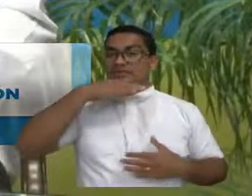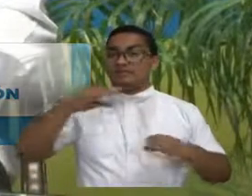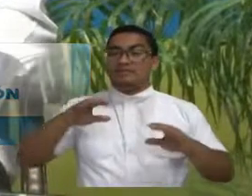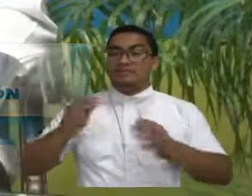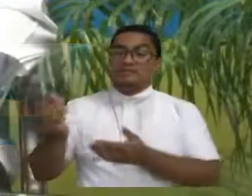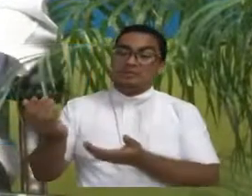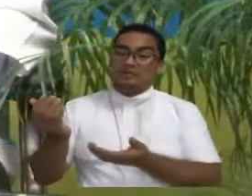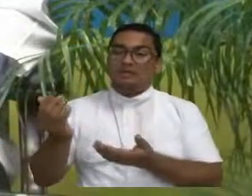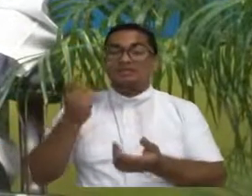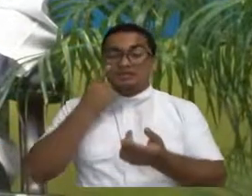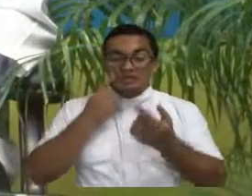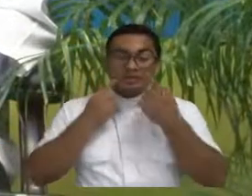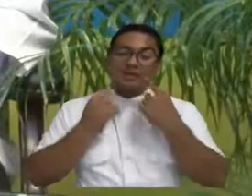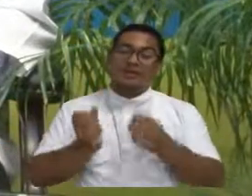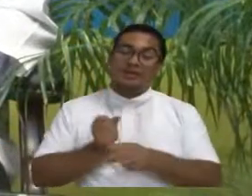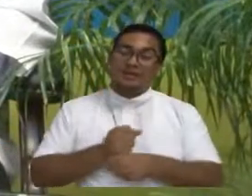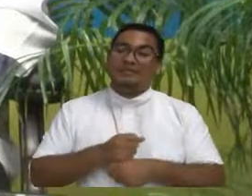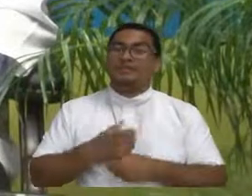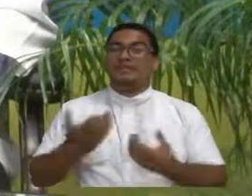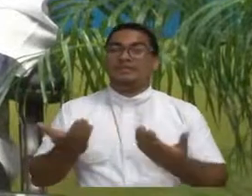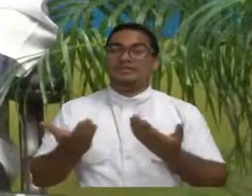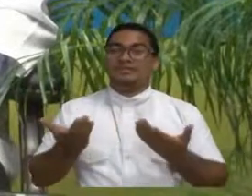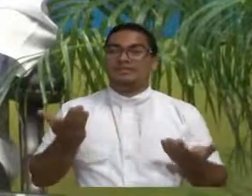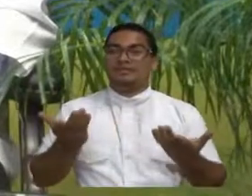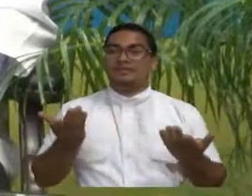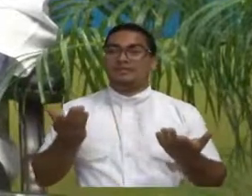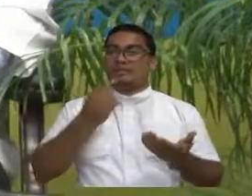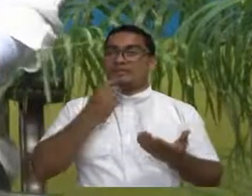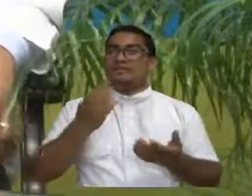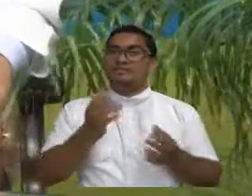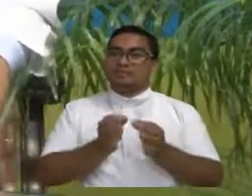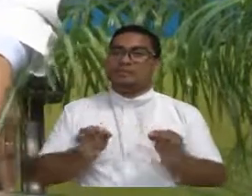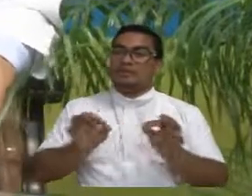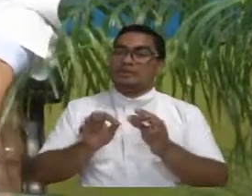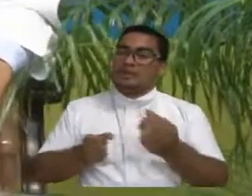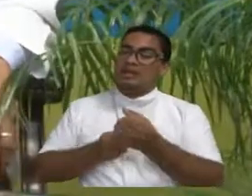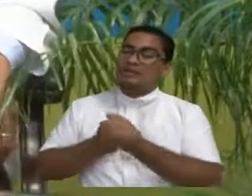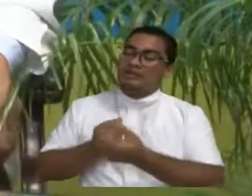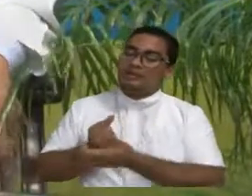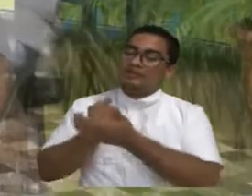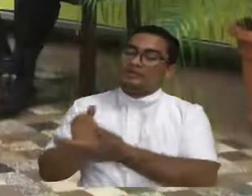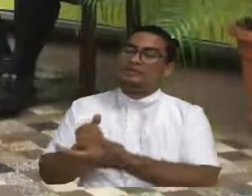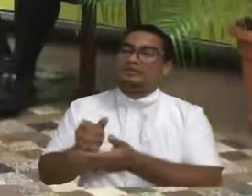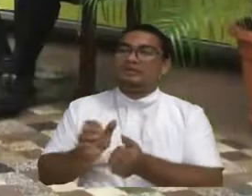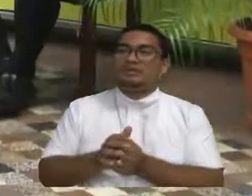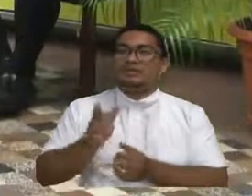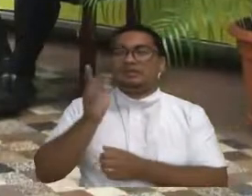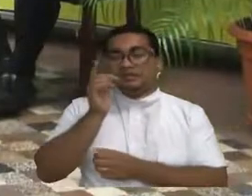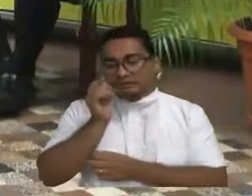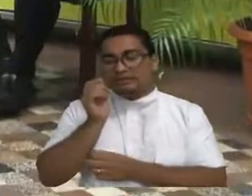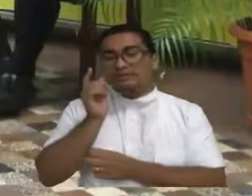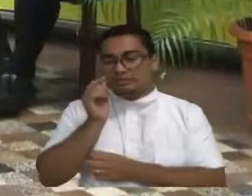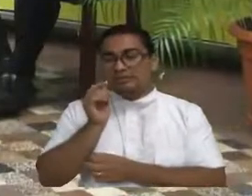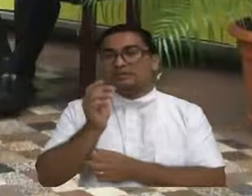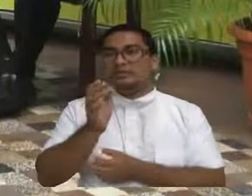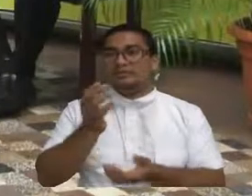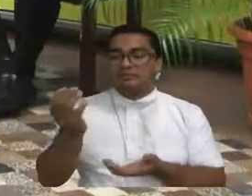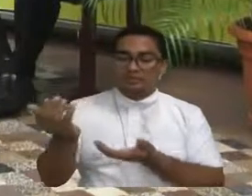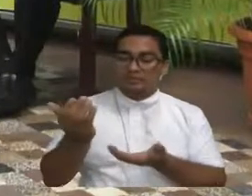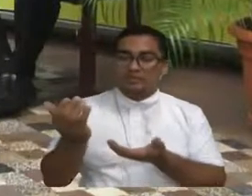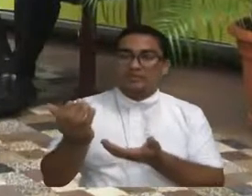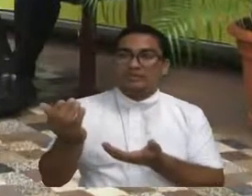bebé recién nacido. Claro. Entonces el apoyo. Precisamente el sueño, o sea, los niños duermen, ustedes saben,